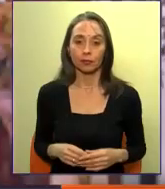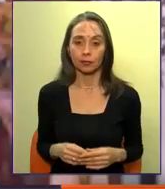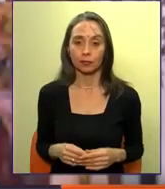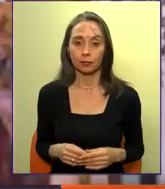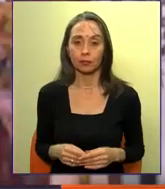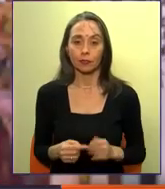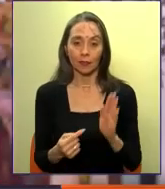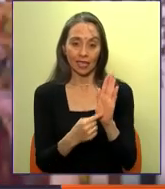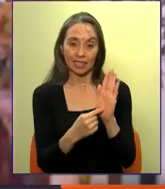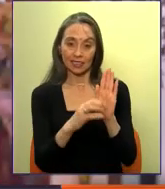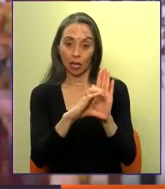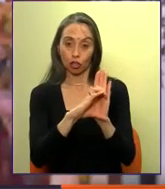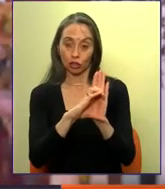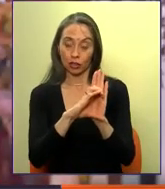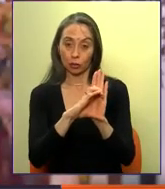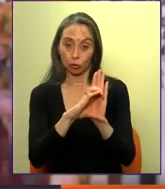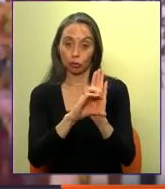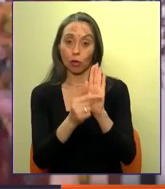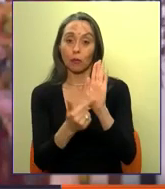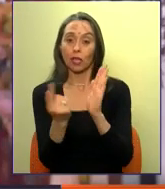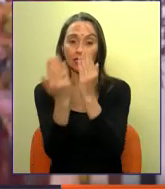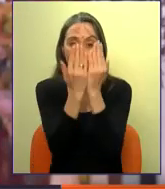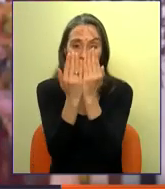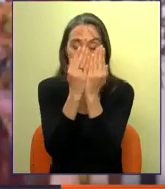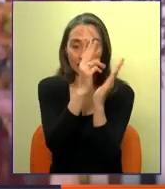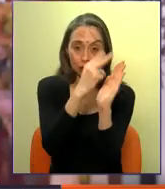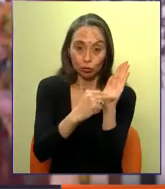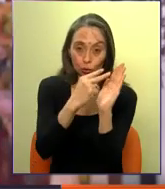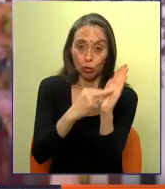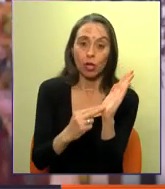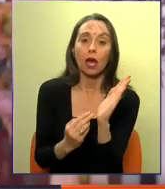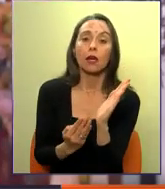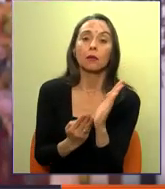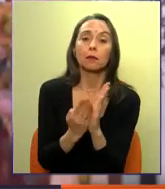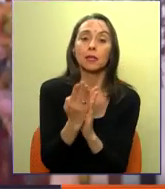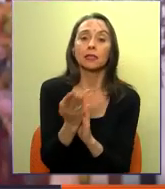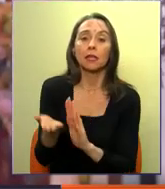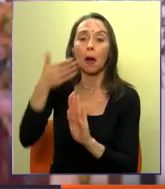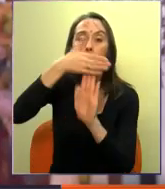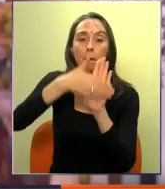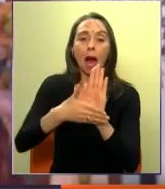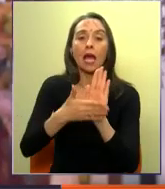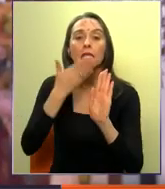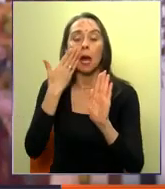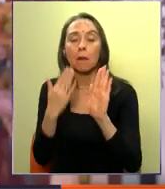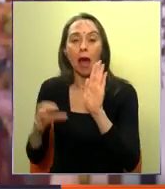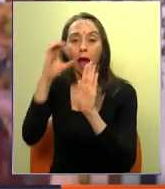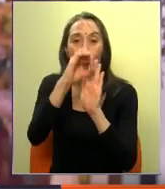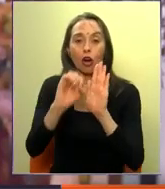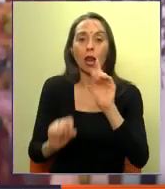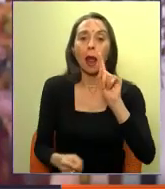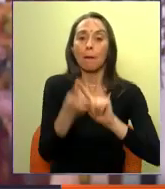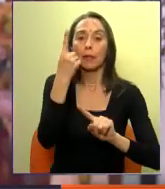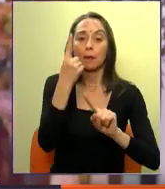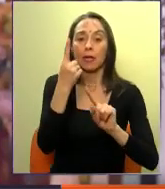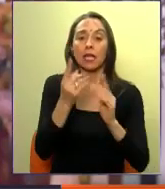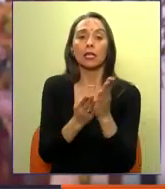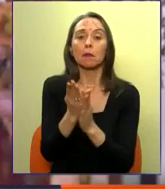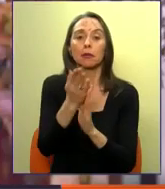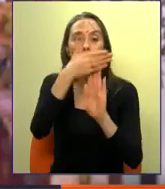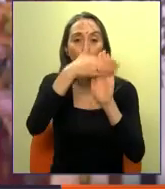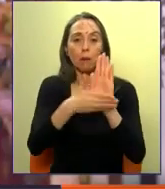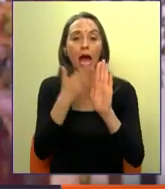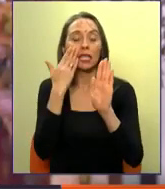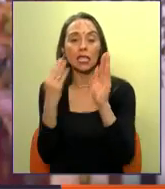Esta constitución que se está estudiando sí que parte de una página en blanco. Es la primera que parte de una página en blanco. Porque no toma